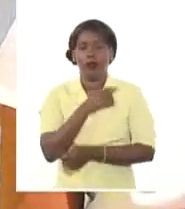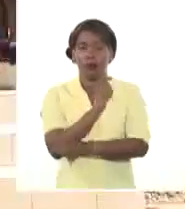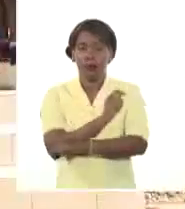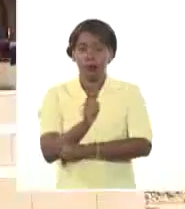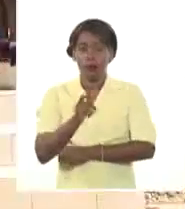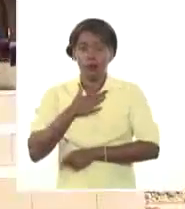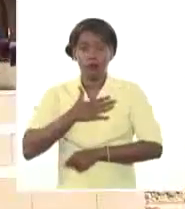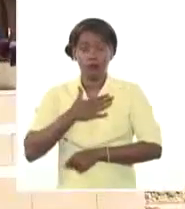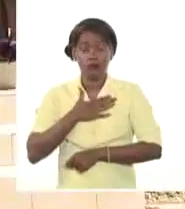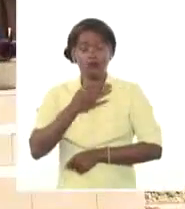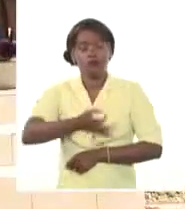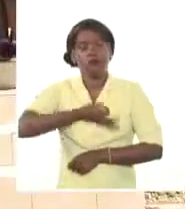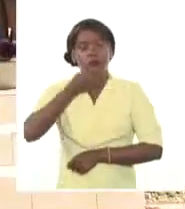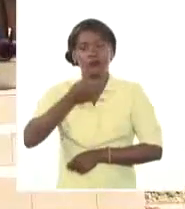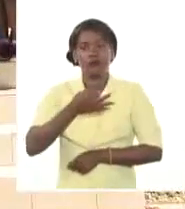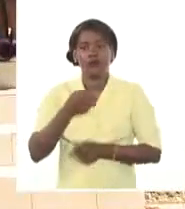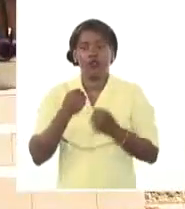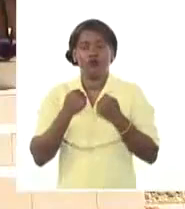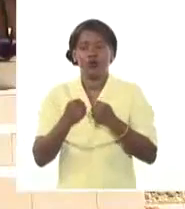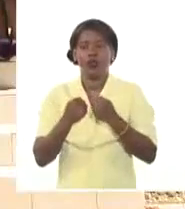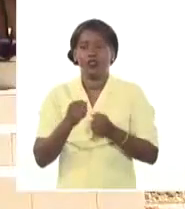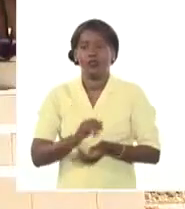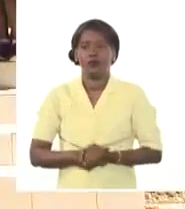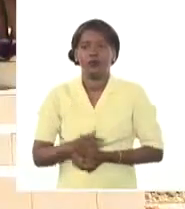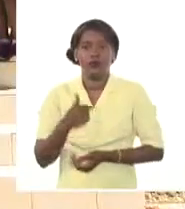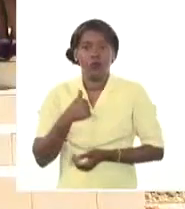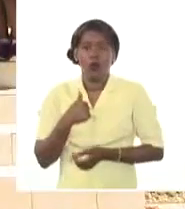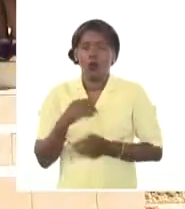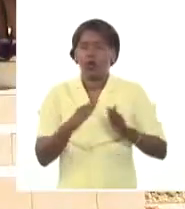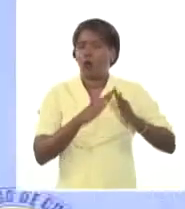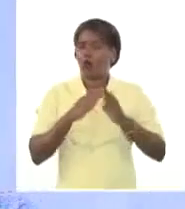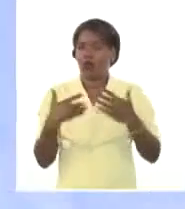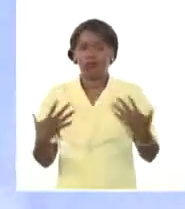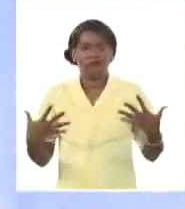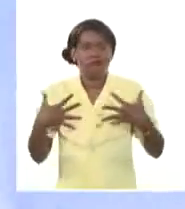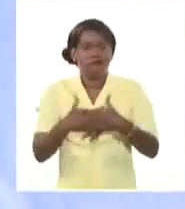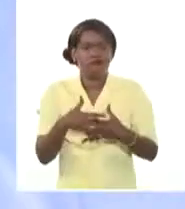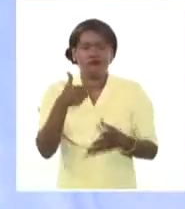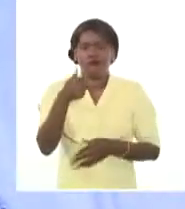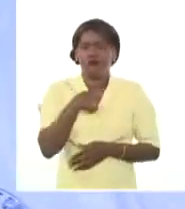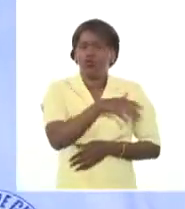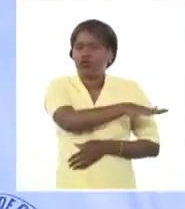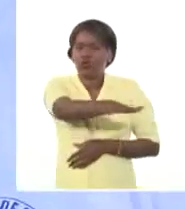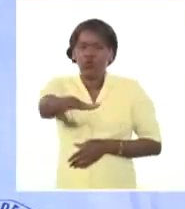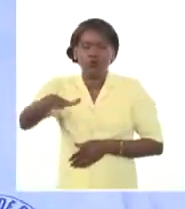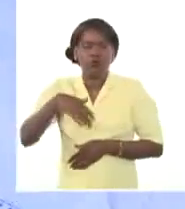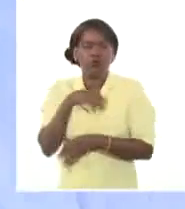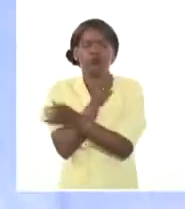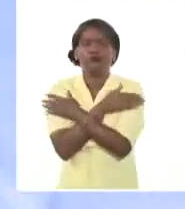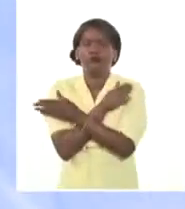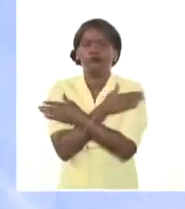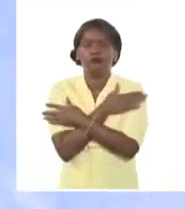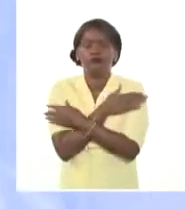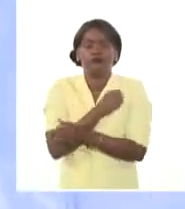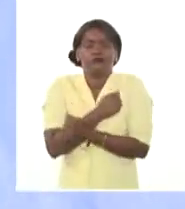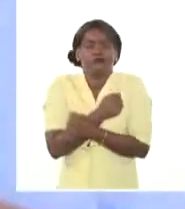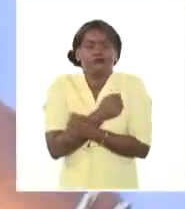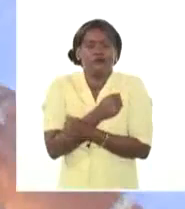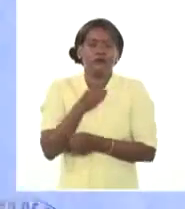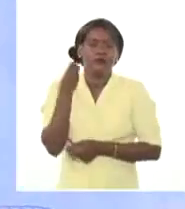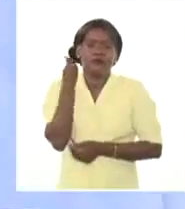estos tiempos. Yo soy una mujer de pueblo. Me llevo bien con todo el mundo, tengo buenas relaciones en la comunidad, tengo buenas relaciones